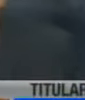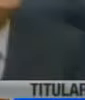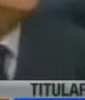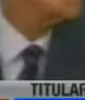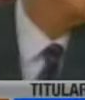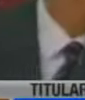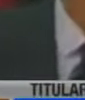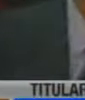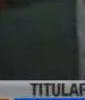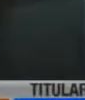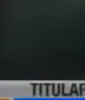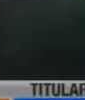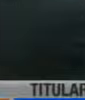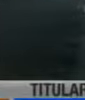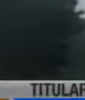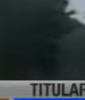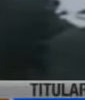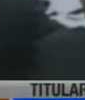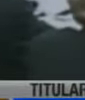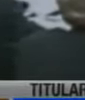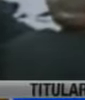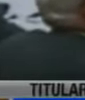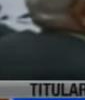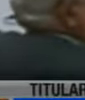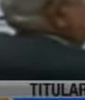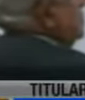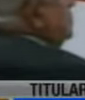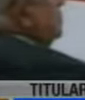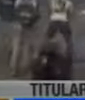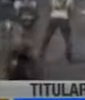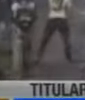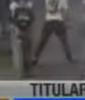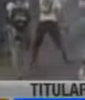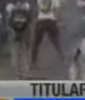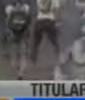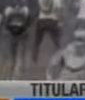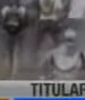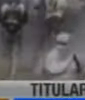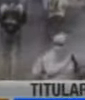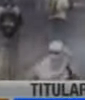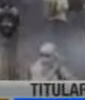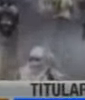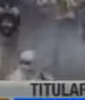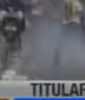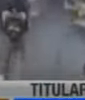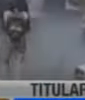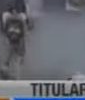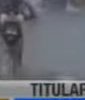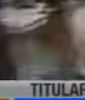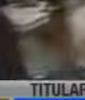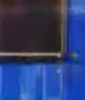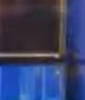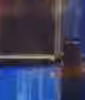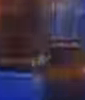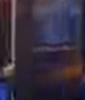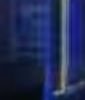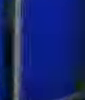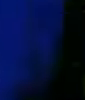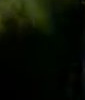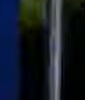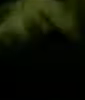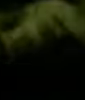Oposición y oficialismo tendrán hoy su tercer diálogo para intentar poner fin a 71 días de convulsión en Venezuela.